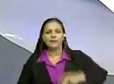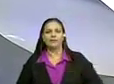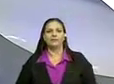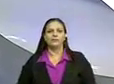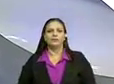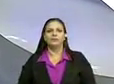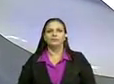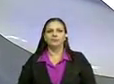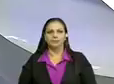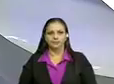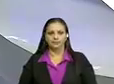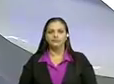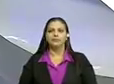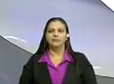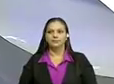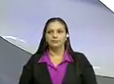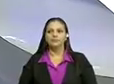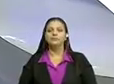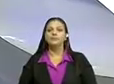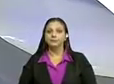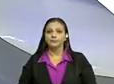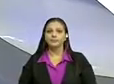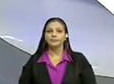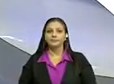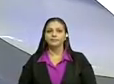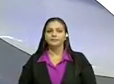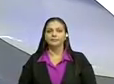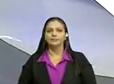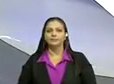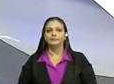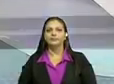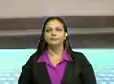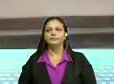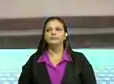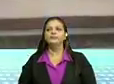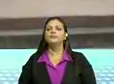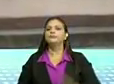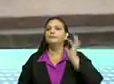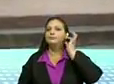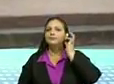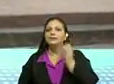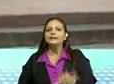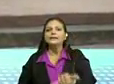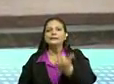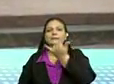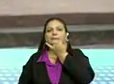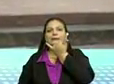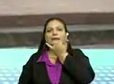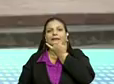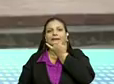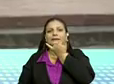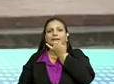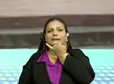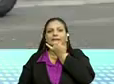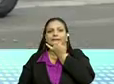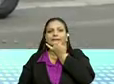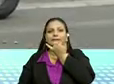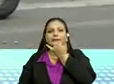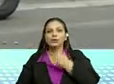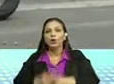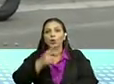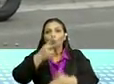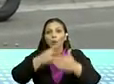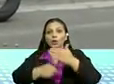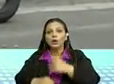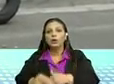entera. Ahí está, una de las mujeres de las que estábamos hablando, con fallas. Los hijos de estas personas van a ver ese